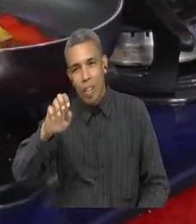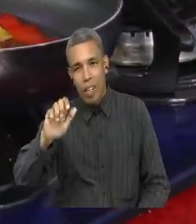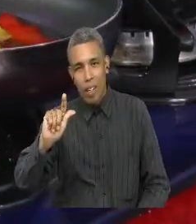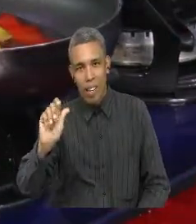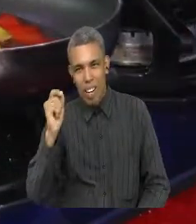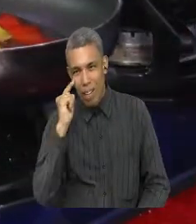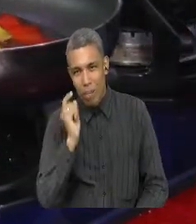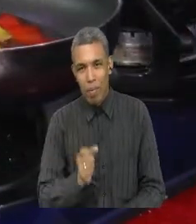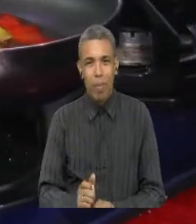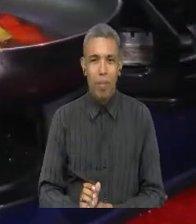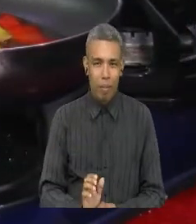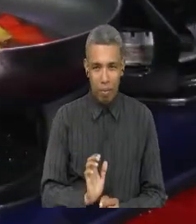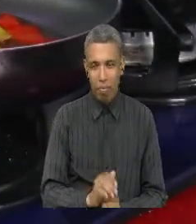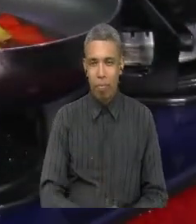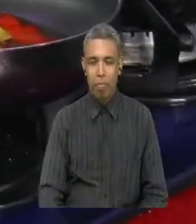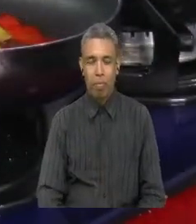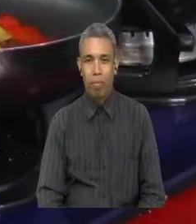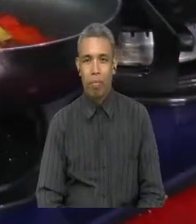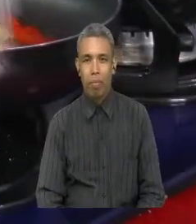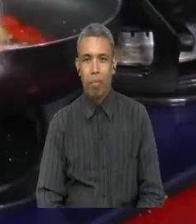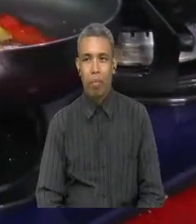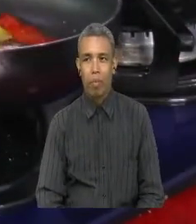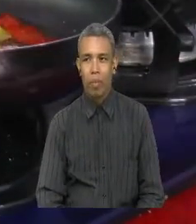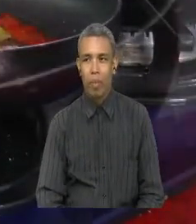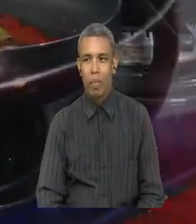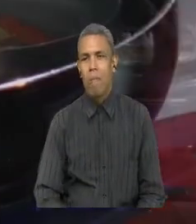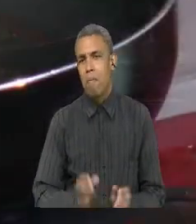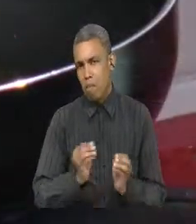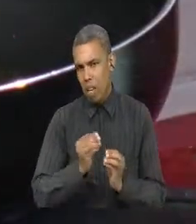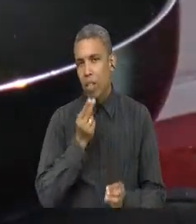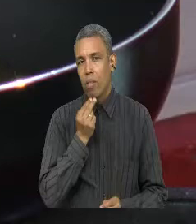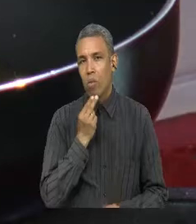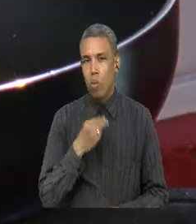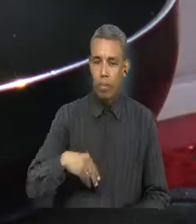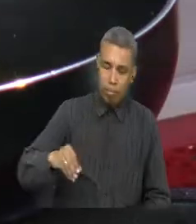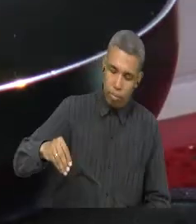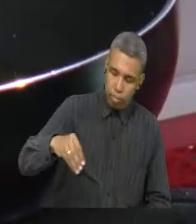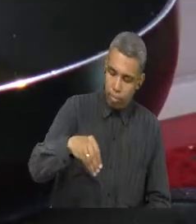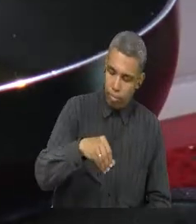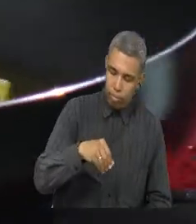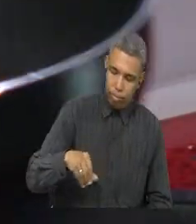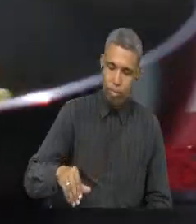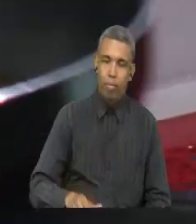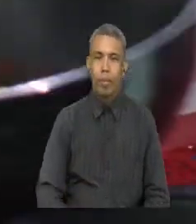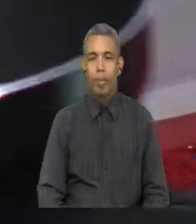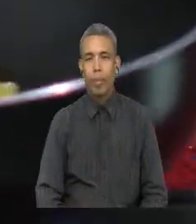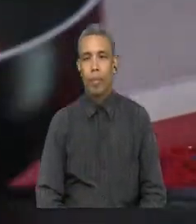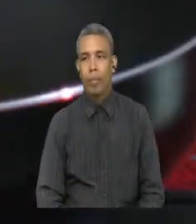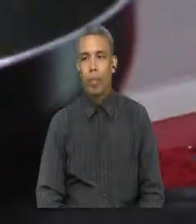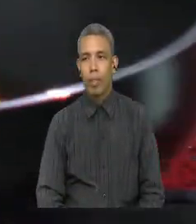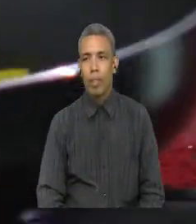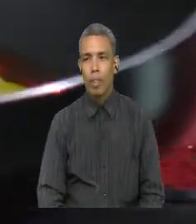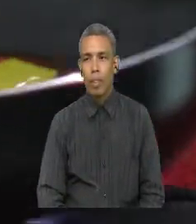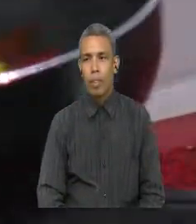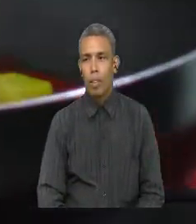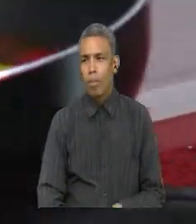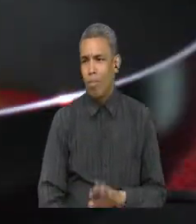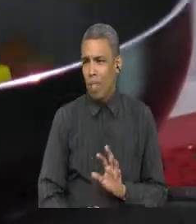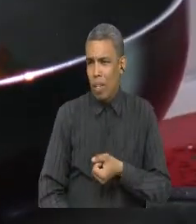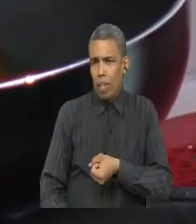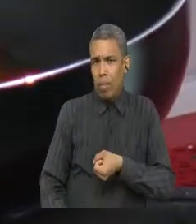sí, claro, queda aromatizado. Adicionémosle otro poquito de azúcar. Esto ahí está solito, esto lleva